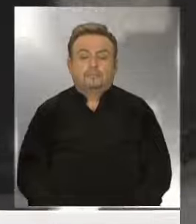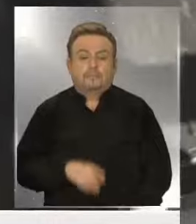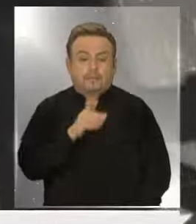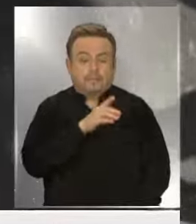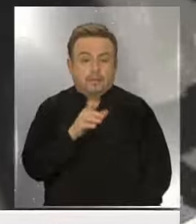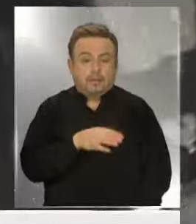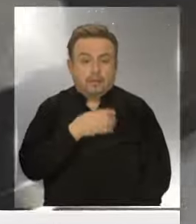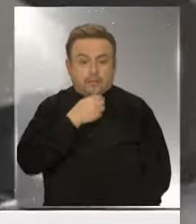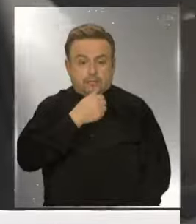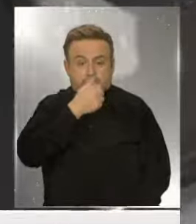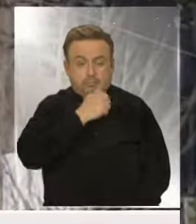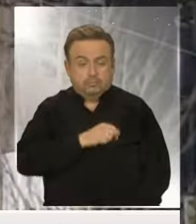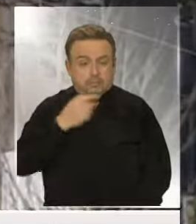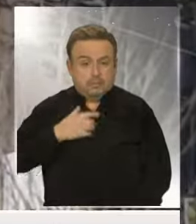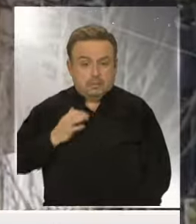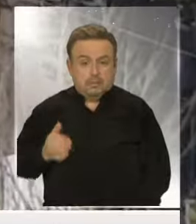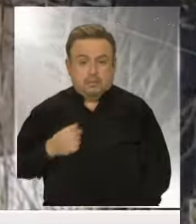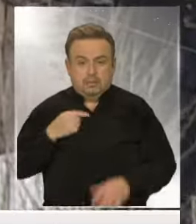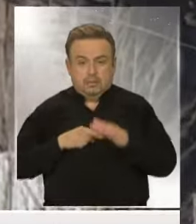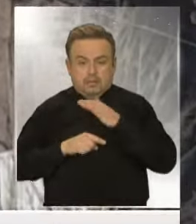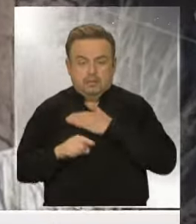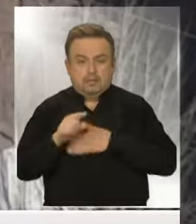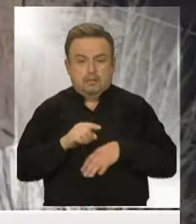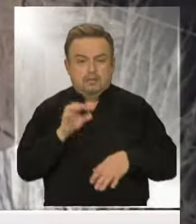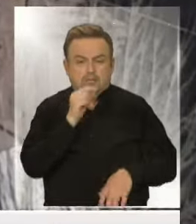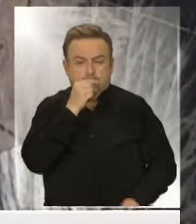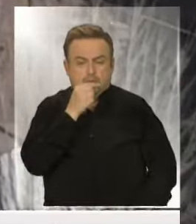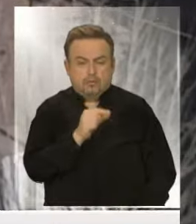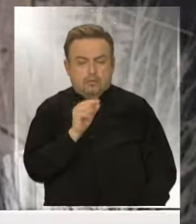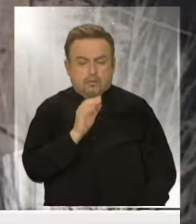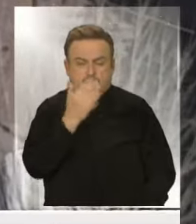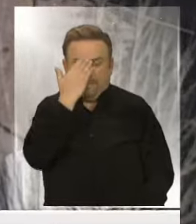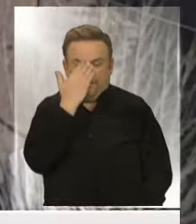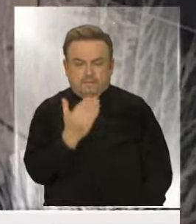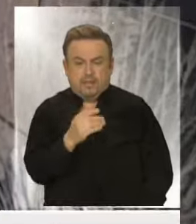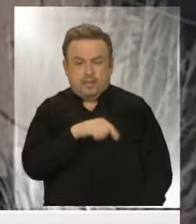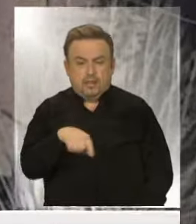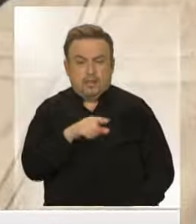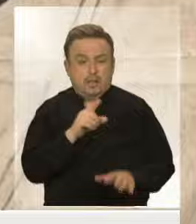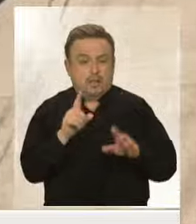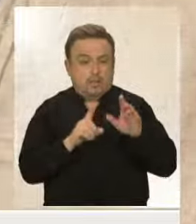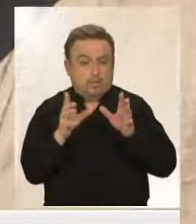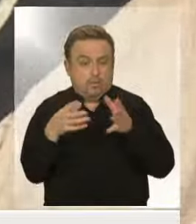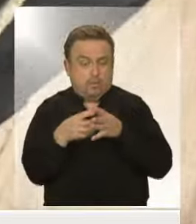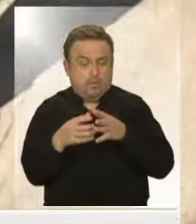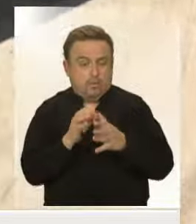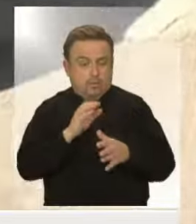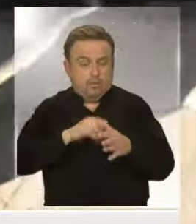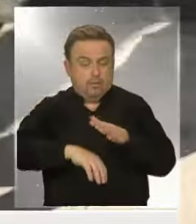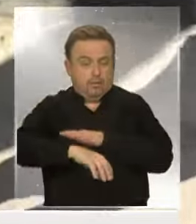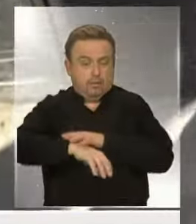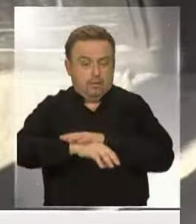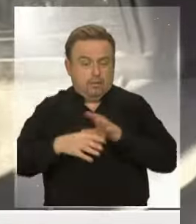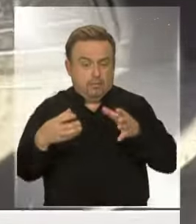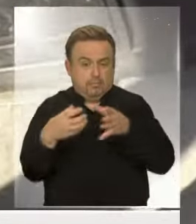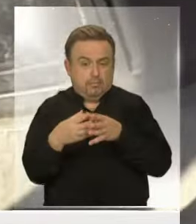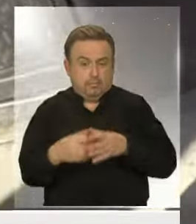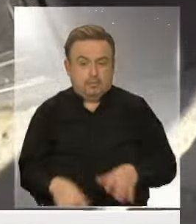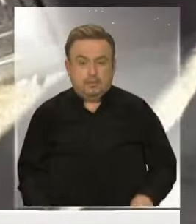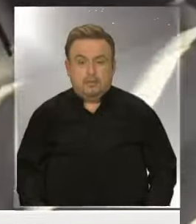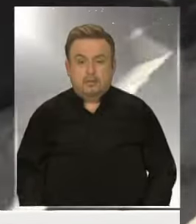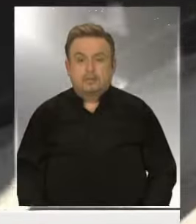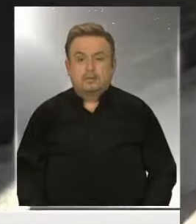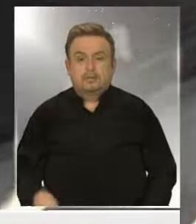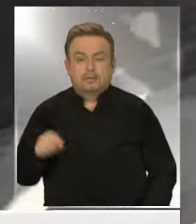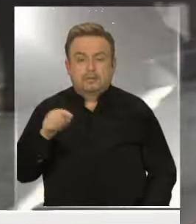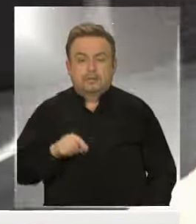Agentes reveladores de la PDI se encuentran a segundos de estar frente a frente a parte del brazo operativo de la banda criminal. Era